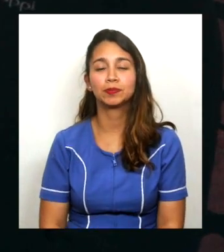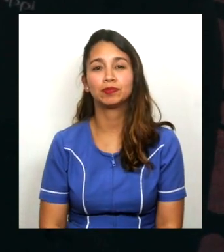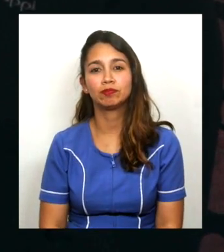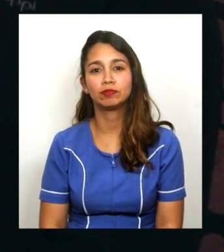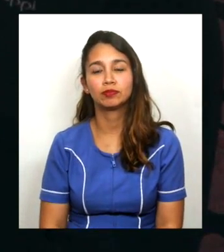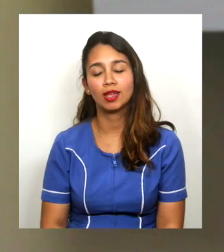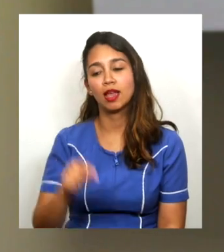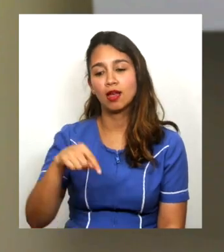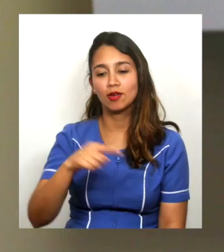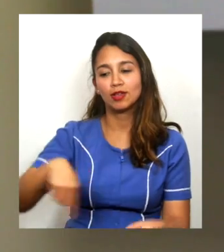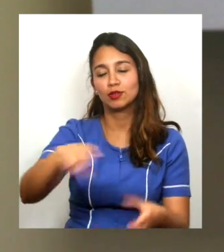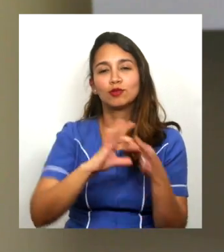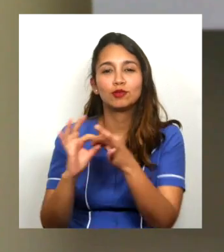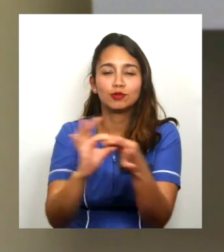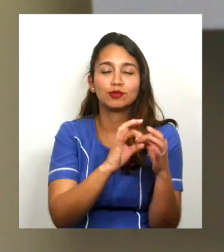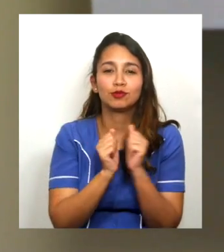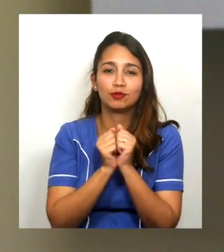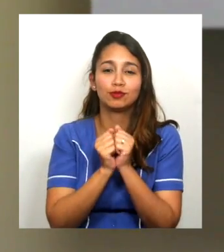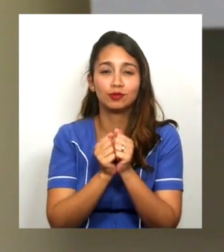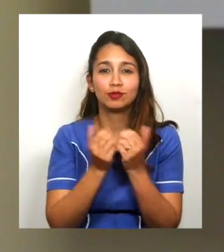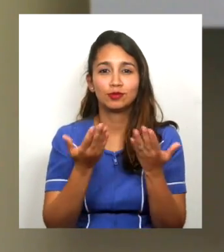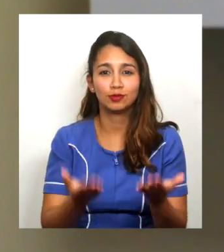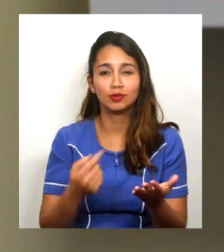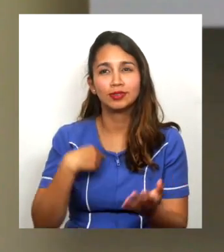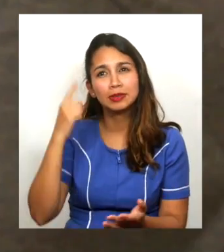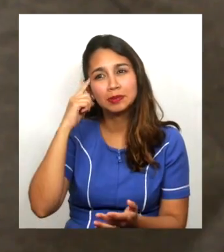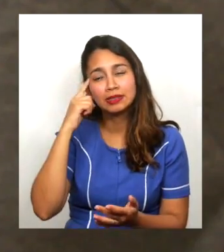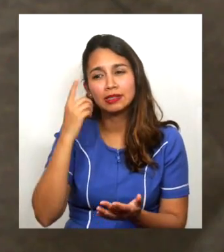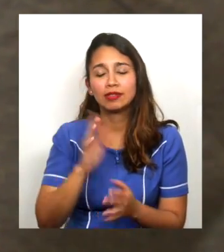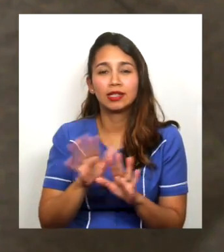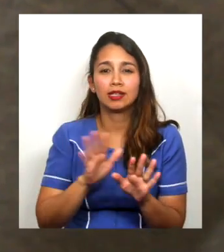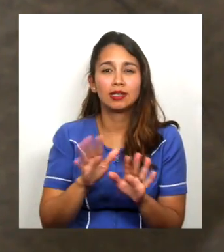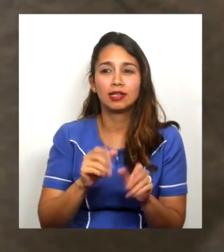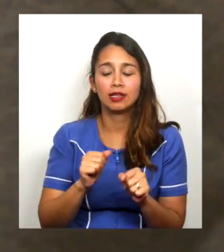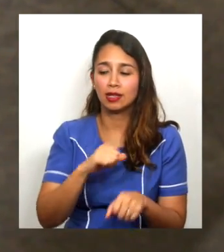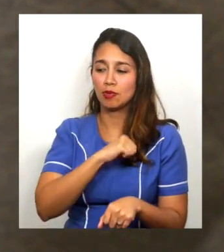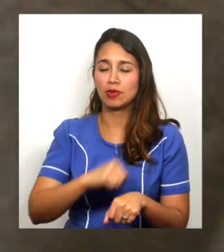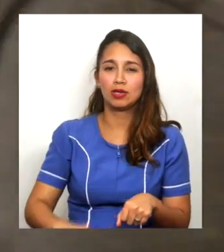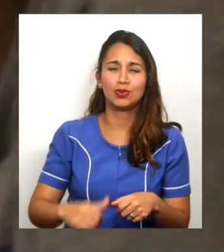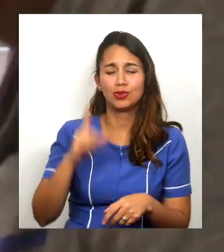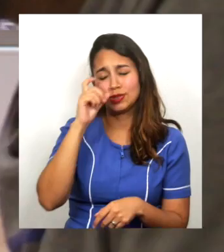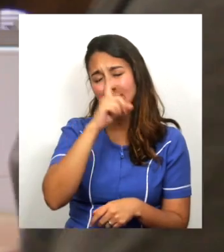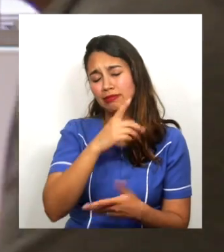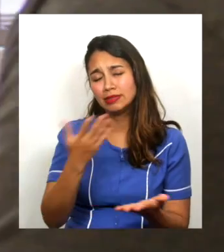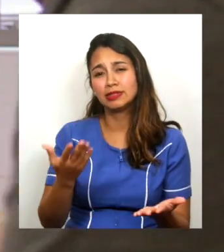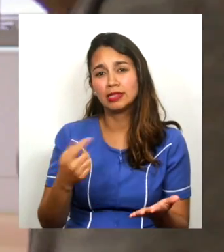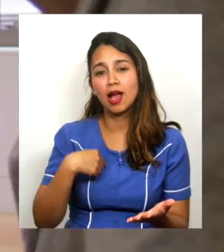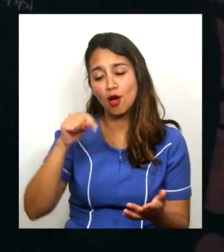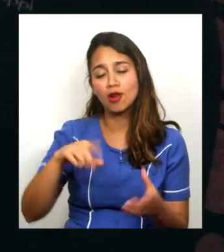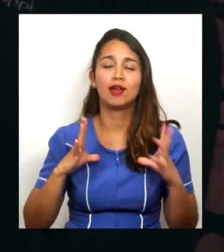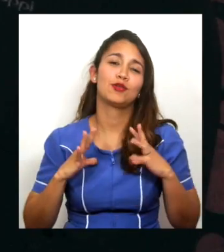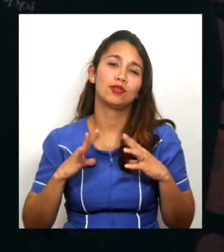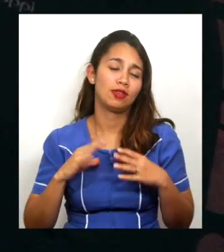Así que estamos todos juntos ahora. No pensábamos nosotros en la operación que iba a pasar.